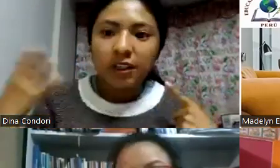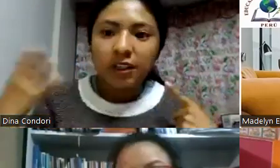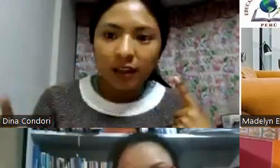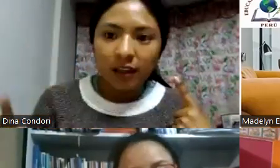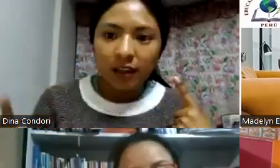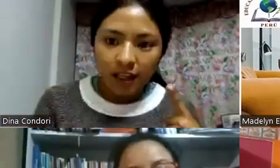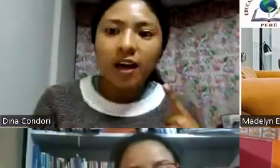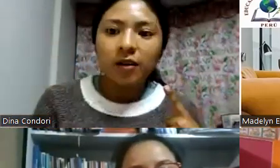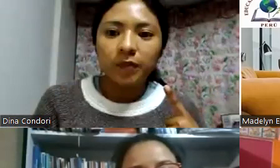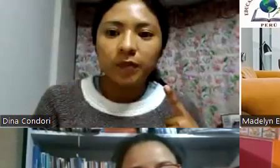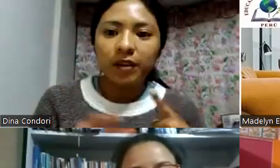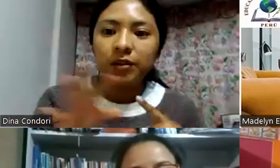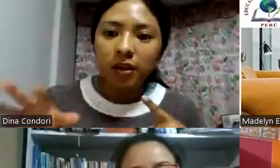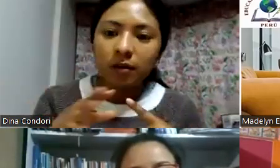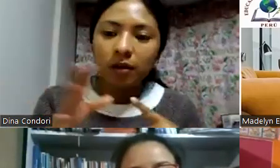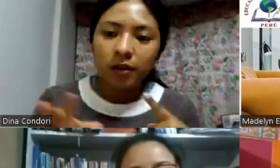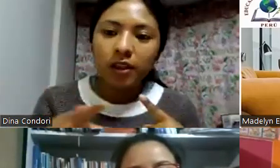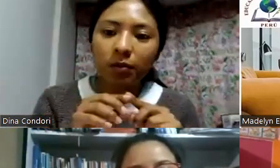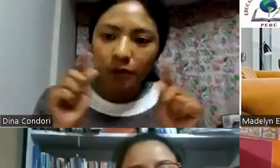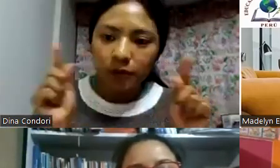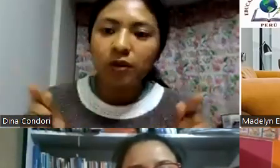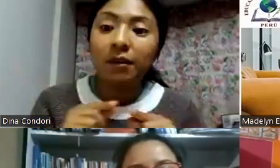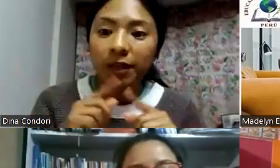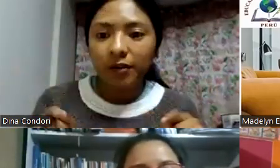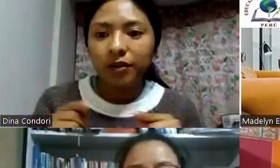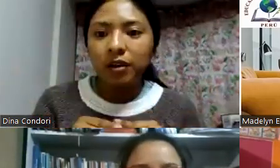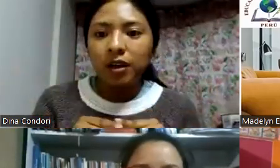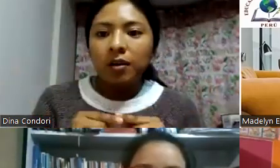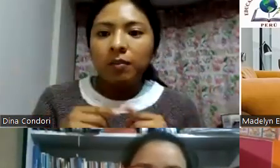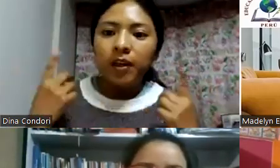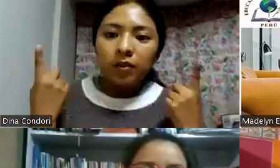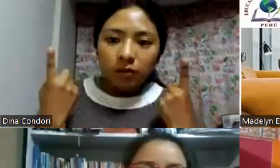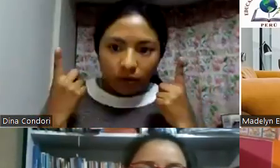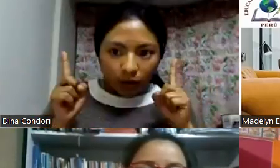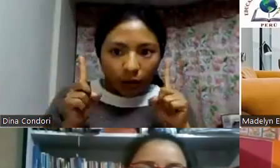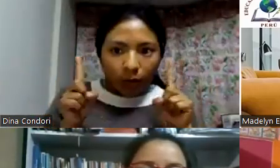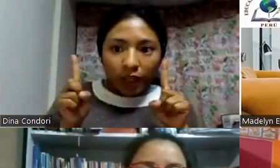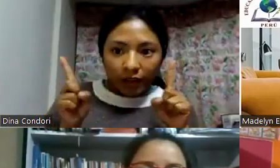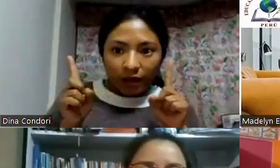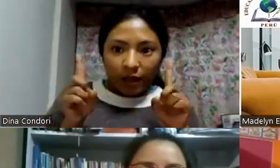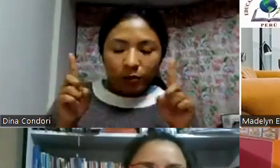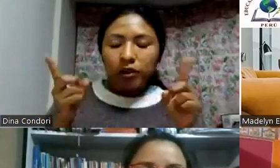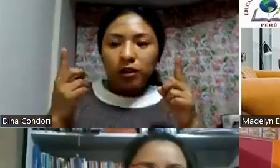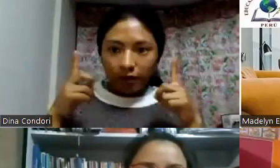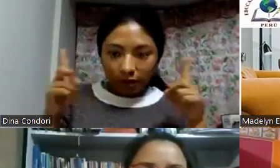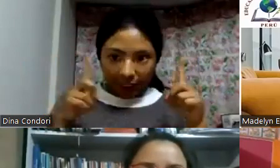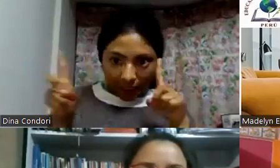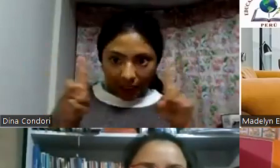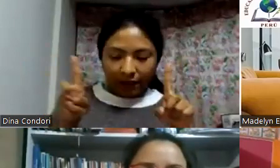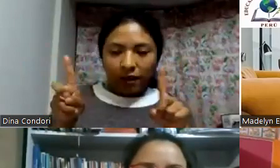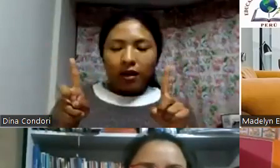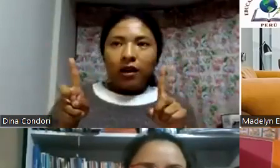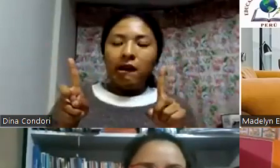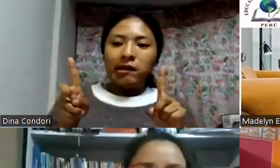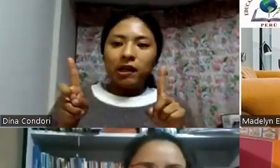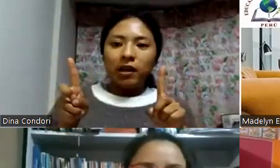en Bicentenario. Inclusive pusieron el video, ¿no? Pero los oponentes, mejor dicho, los